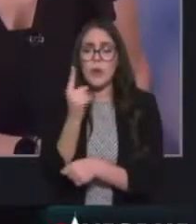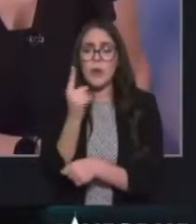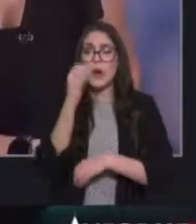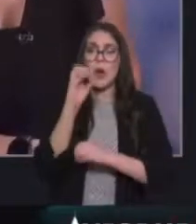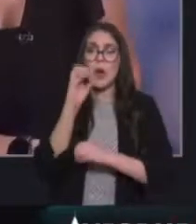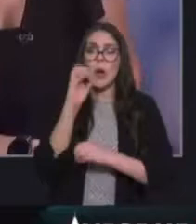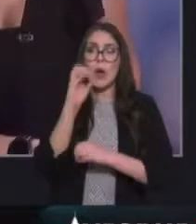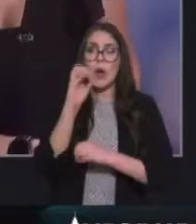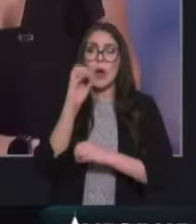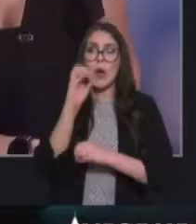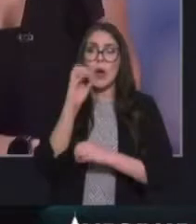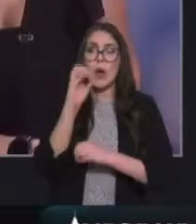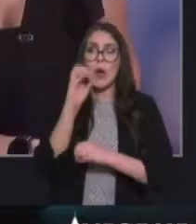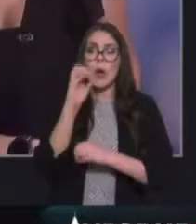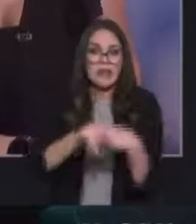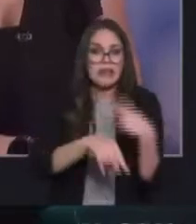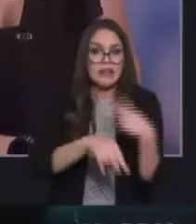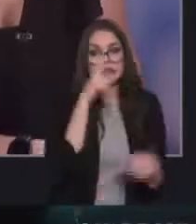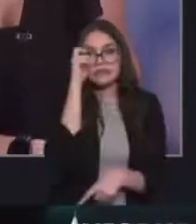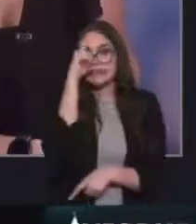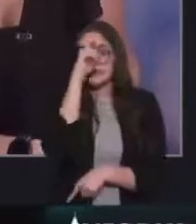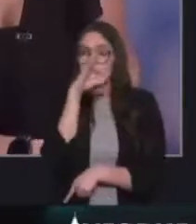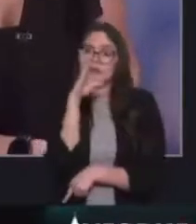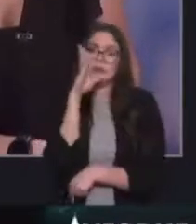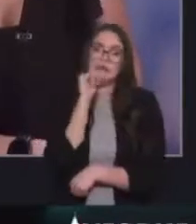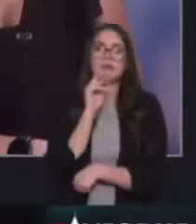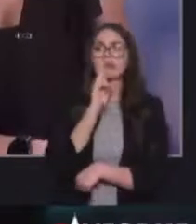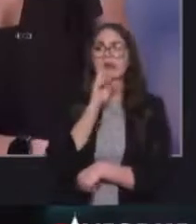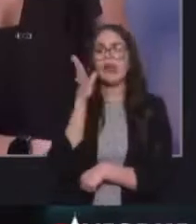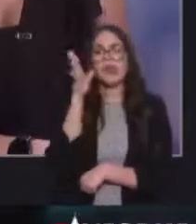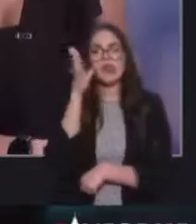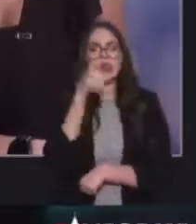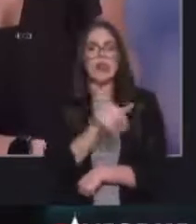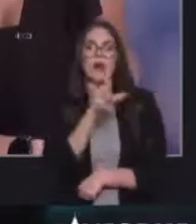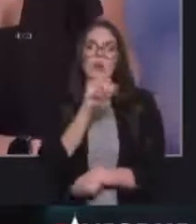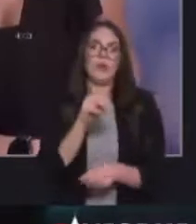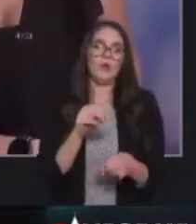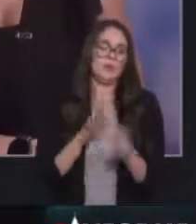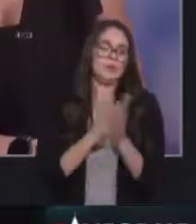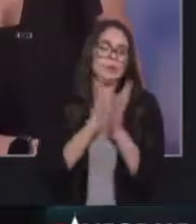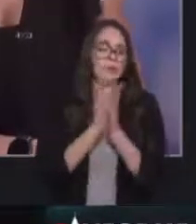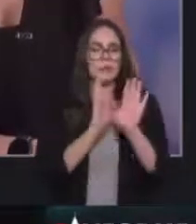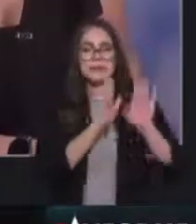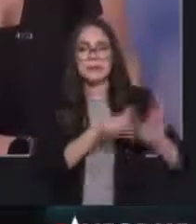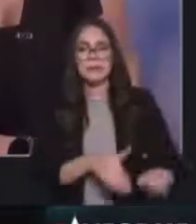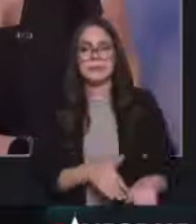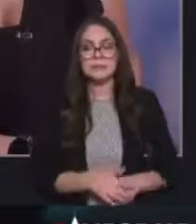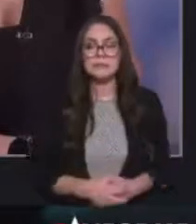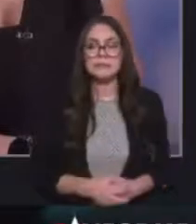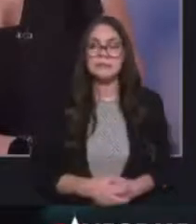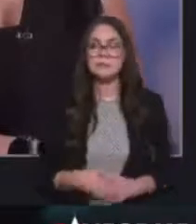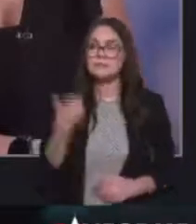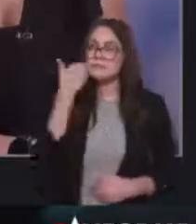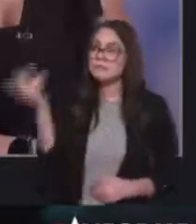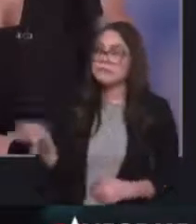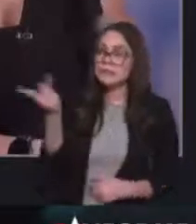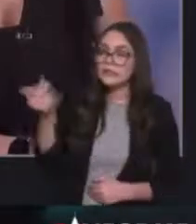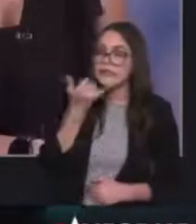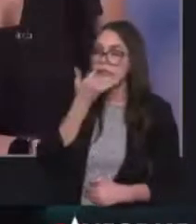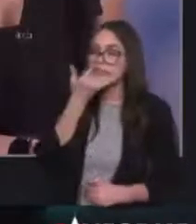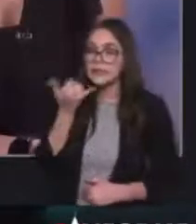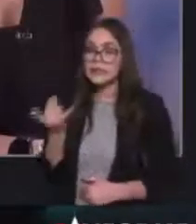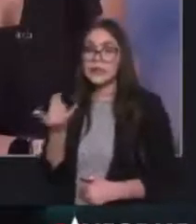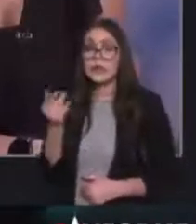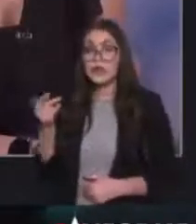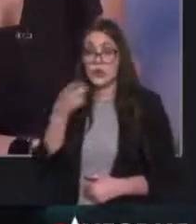esto dificultó que muchísimas personas participaran. Senadora, sobre este tema, perdón, disculpe usted, estamos hablando de que se indica